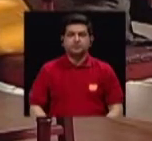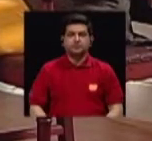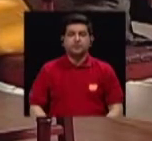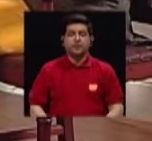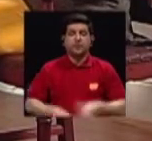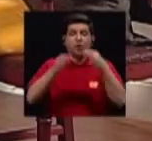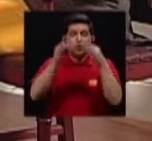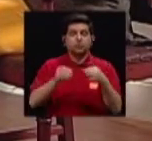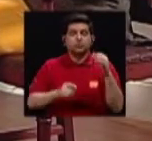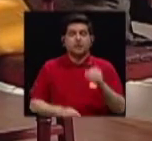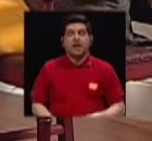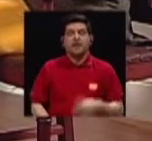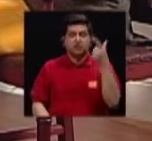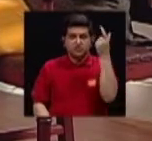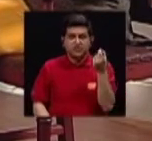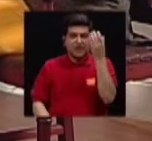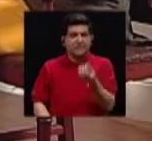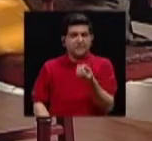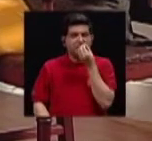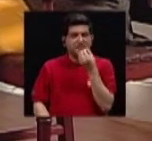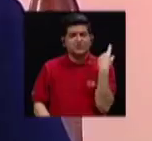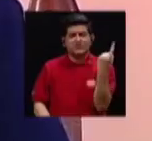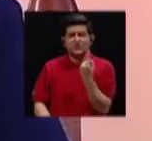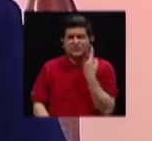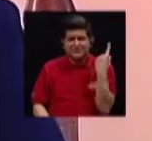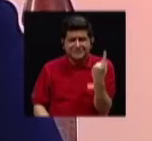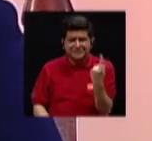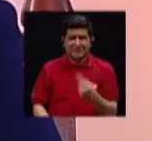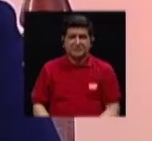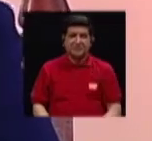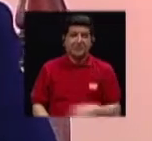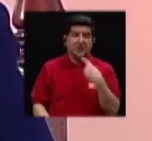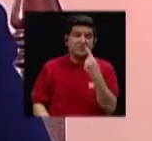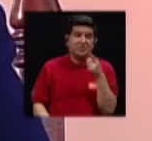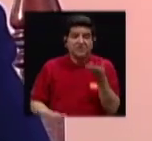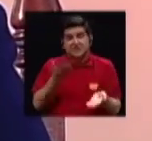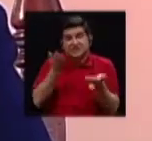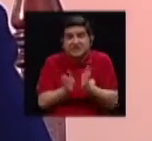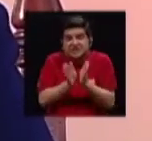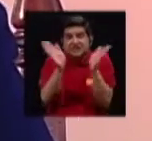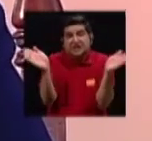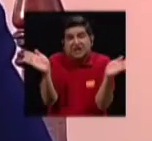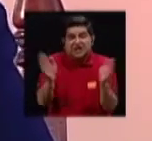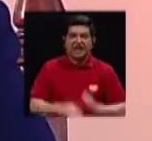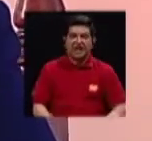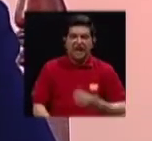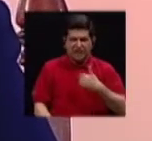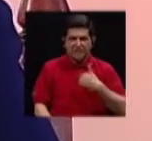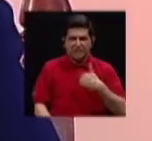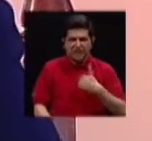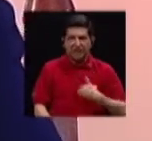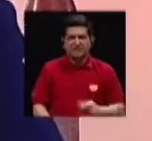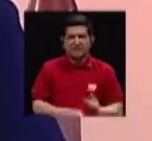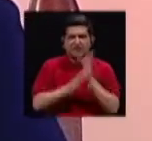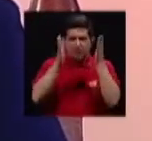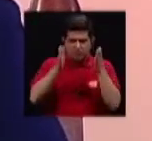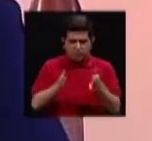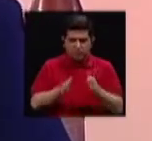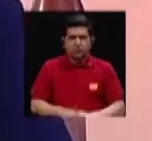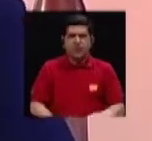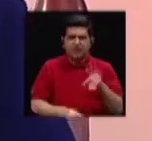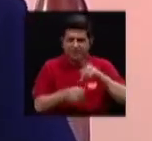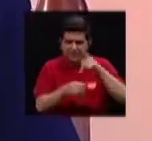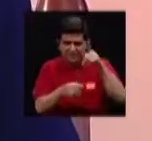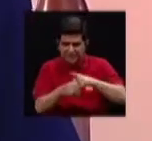de pensiones alimentarias siempre, por decirlo en términos generales, van a tener como usuaria actora a una